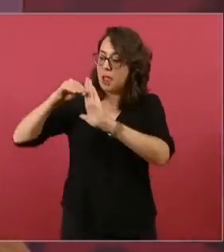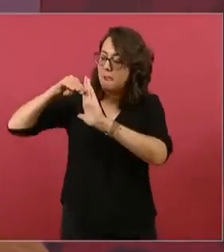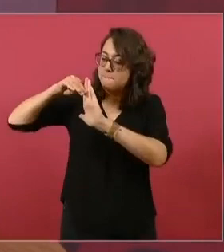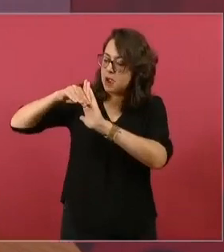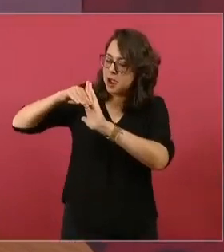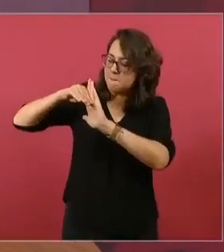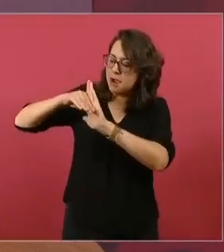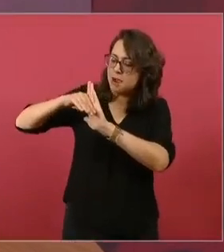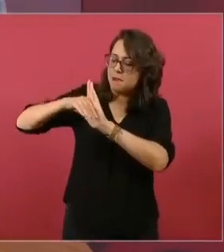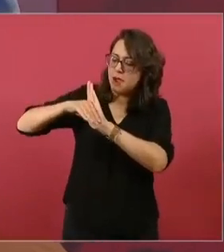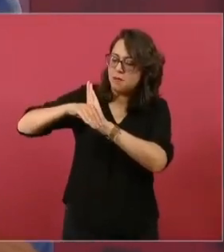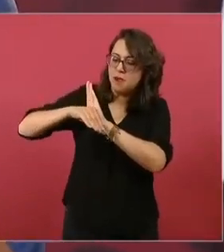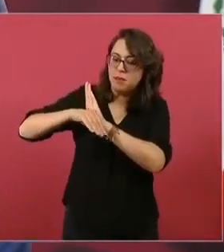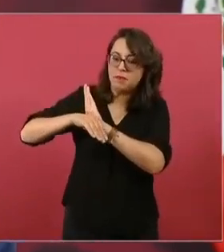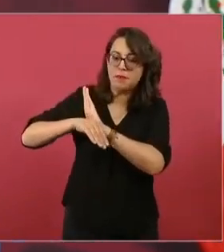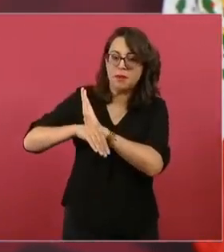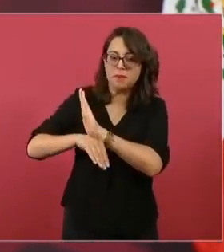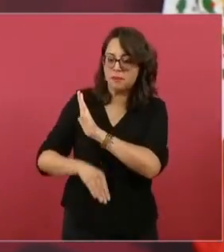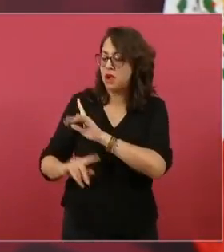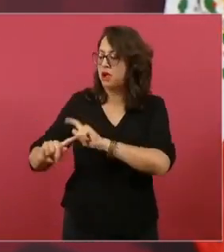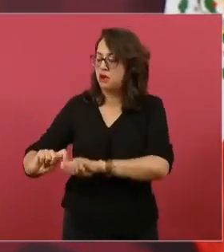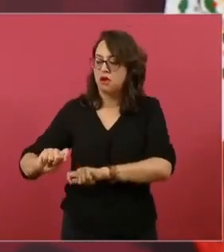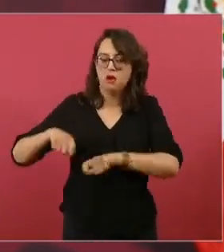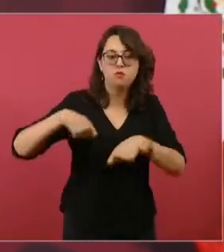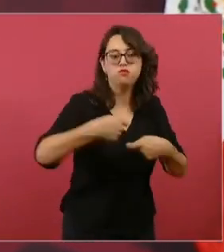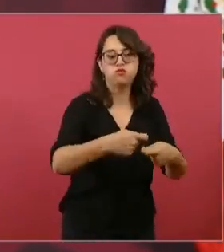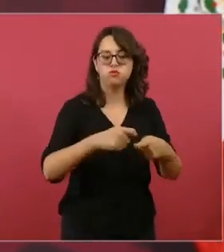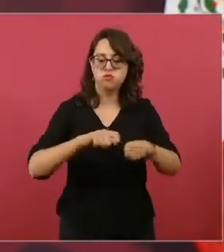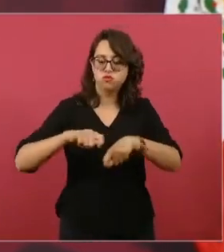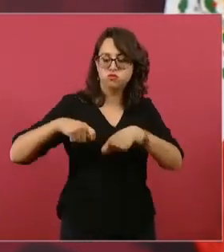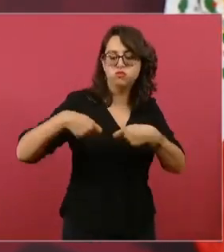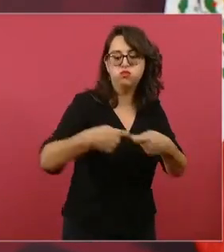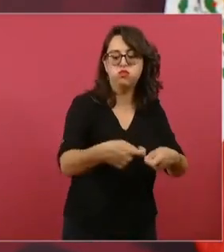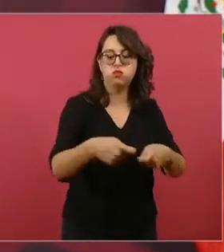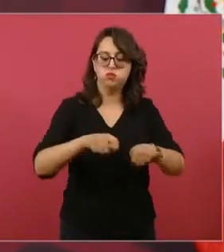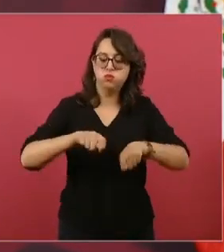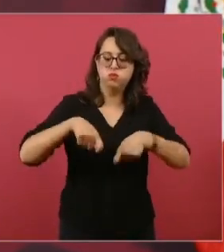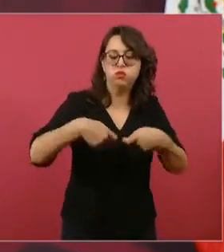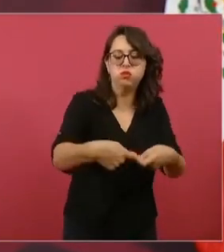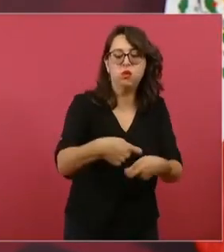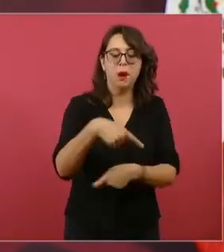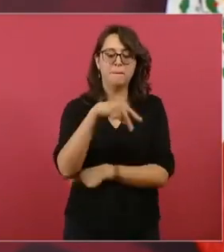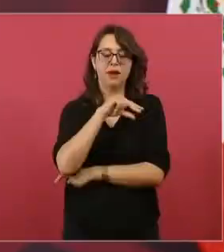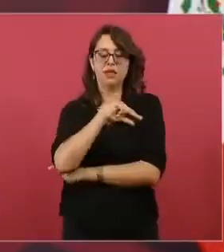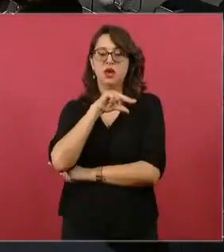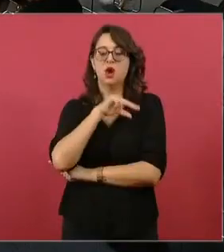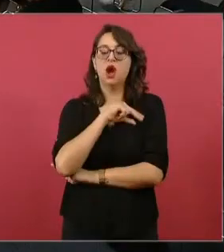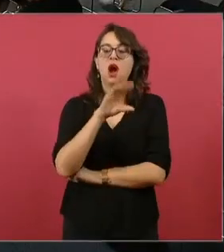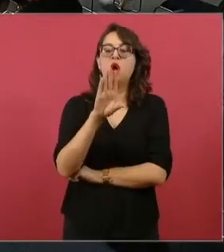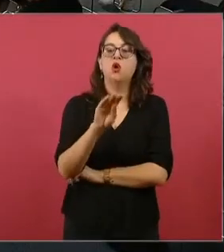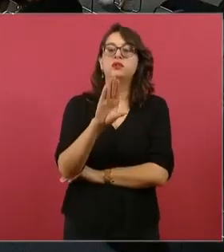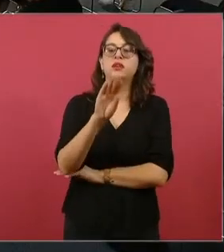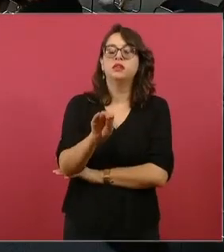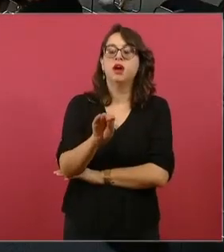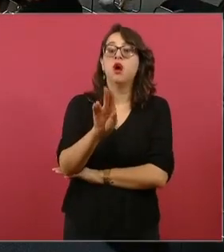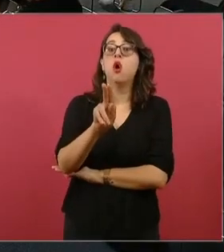84% del mercado en manos de empresas privadas.